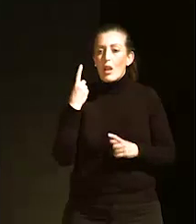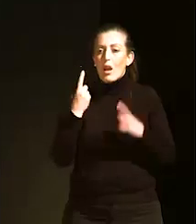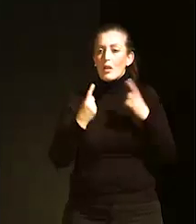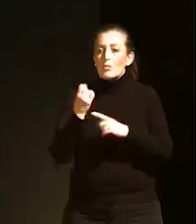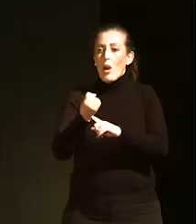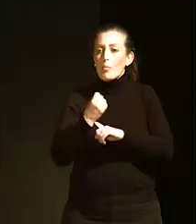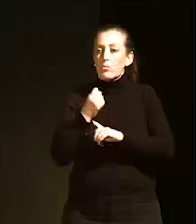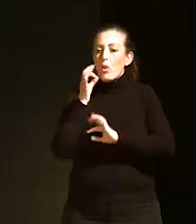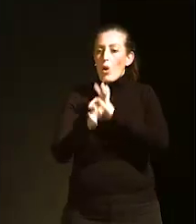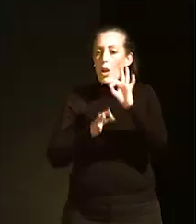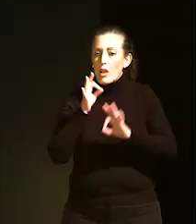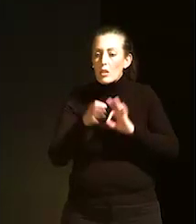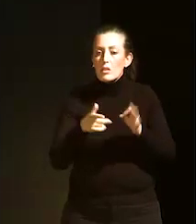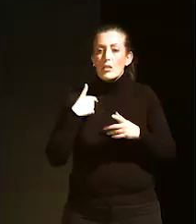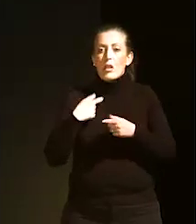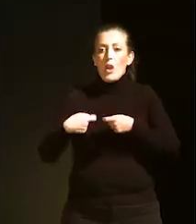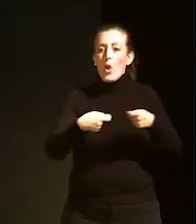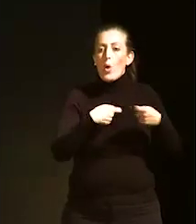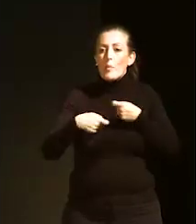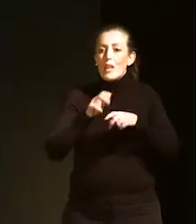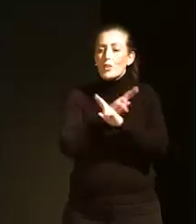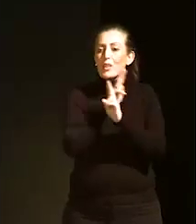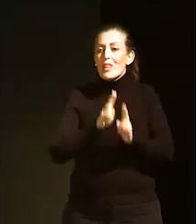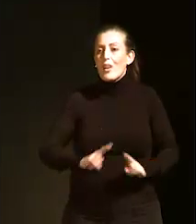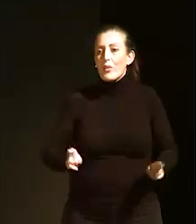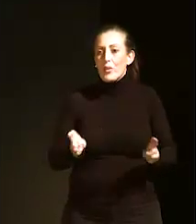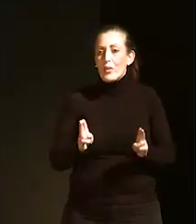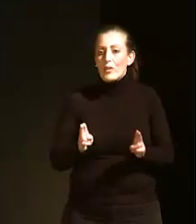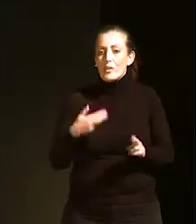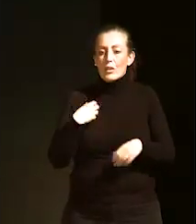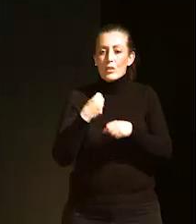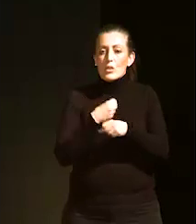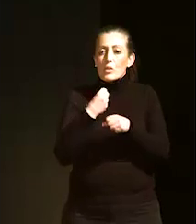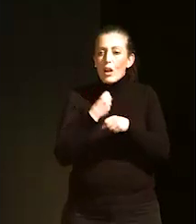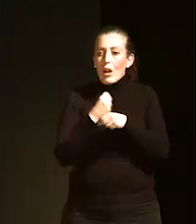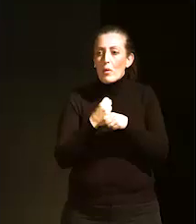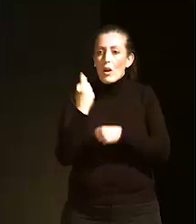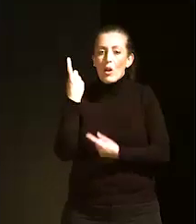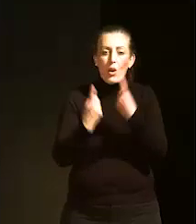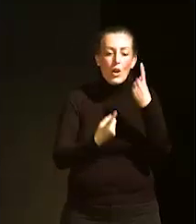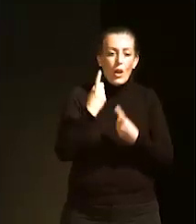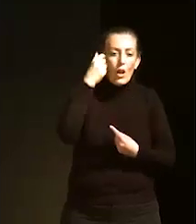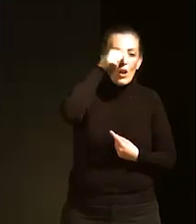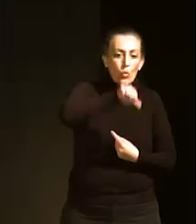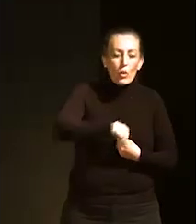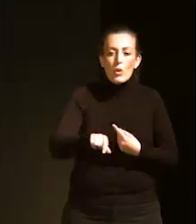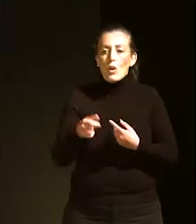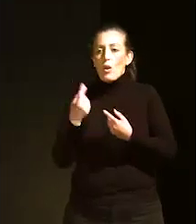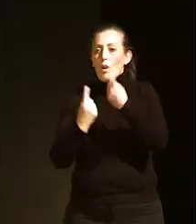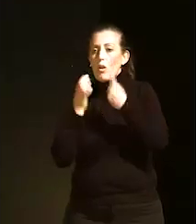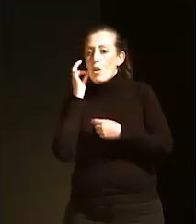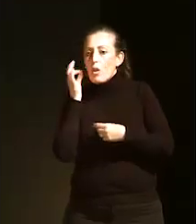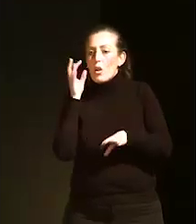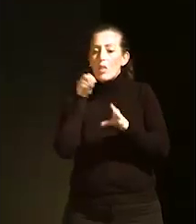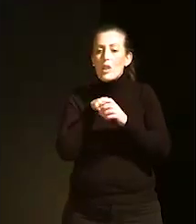diversas organizaciones y por la cooperación internacional el trabajo de algún o alguna gestora del